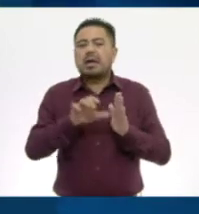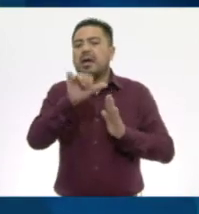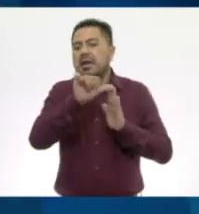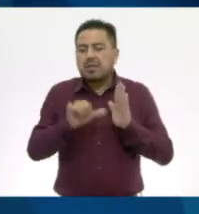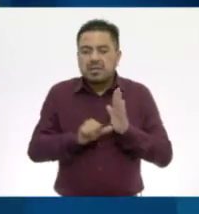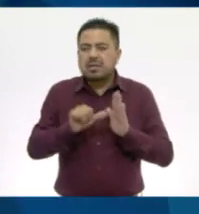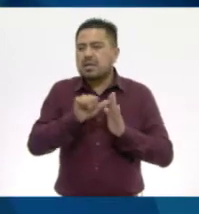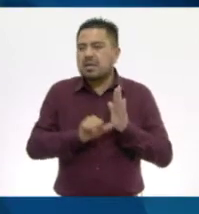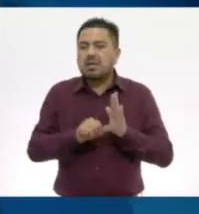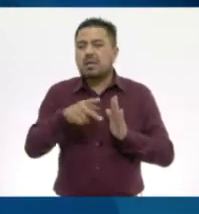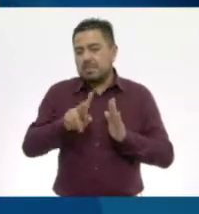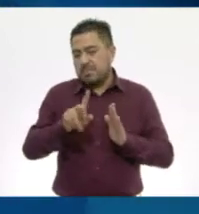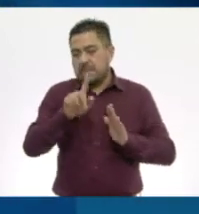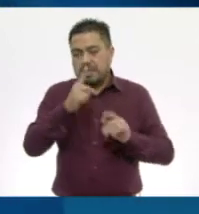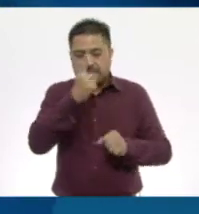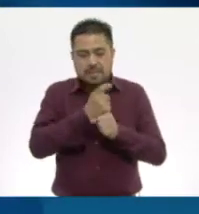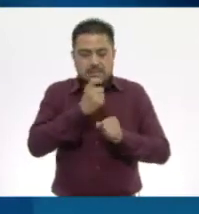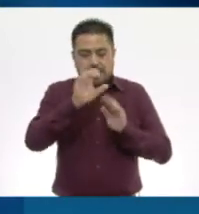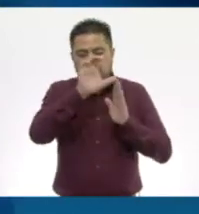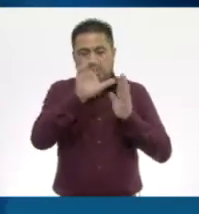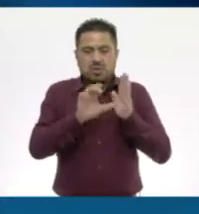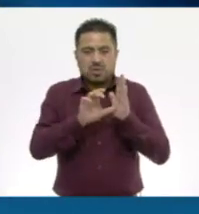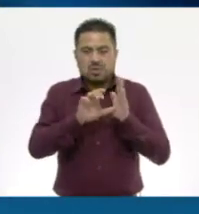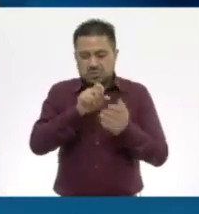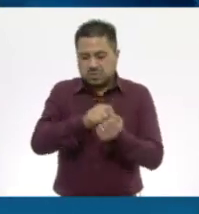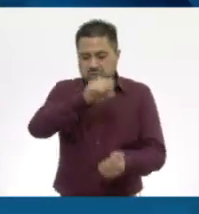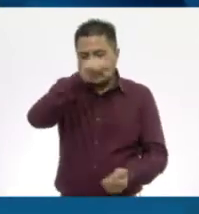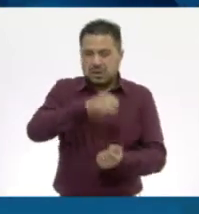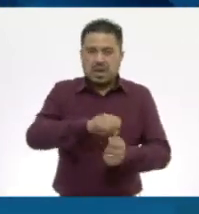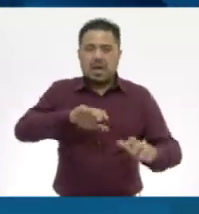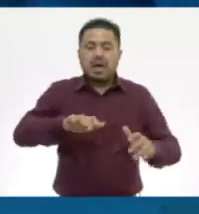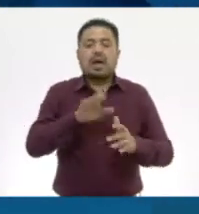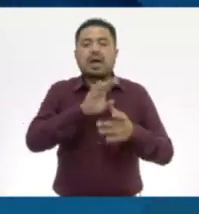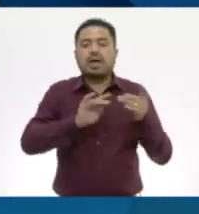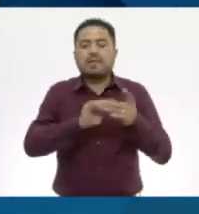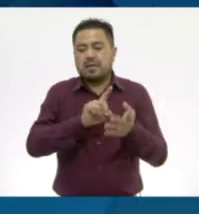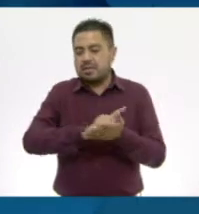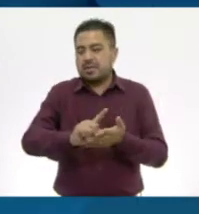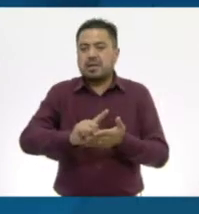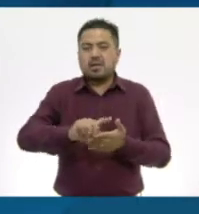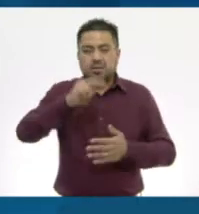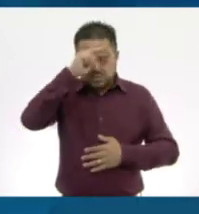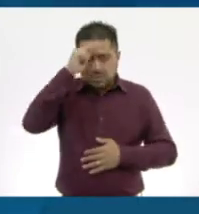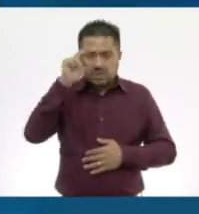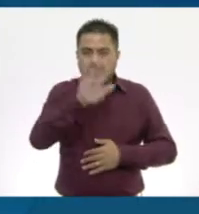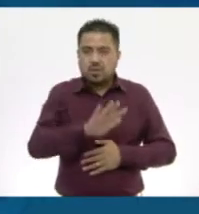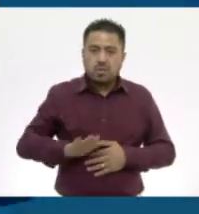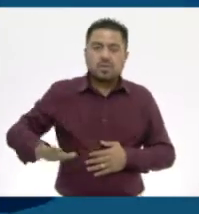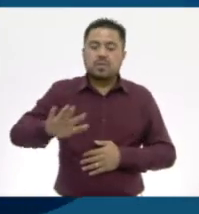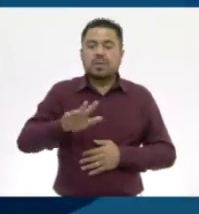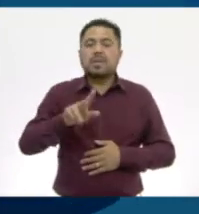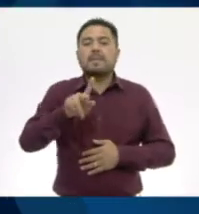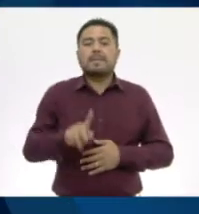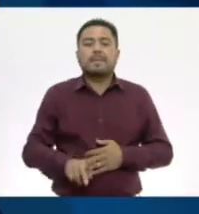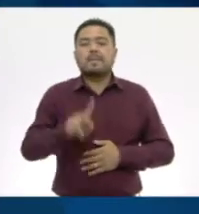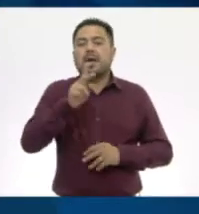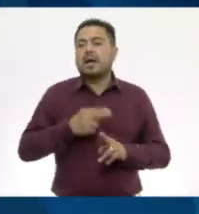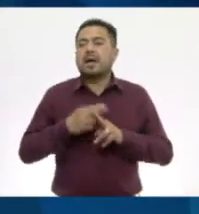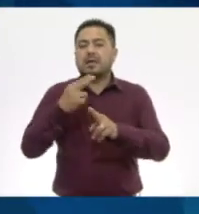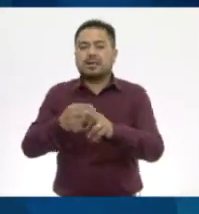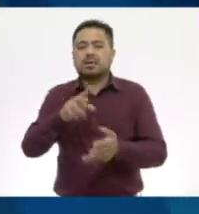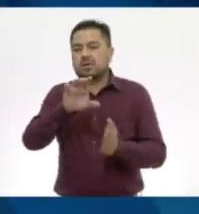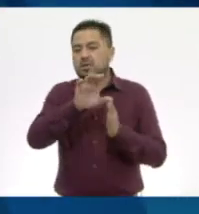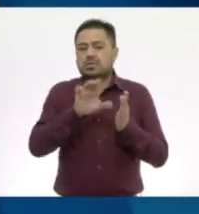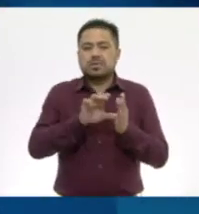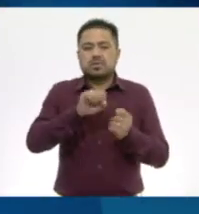En cambio, la primera Constitución centralista ya habla de los derechos de los mexicanos, pero es hasta la Constitución